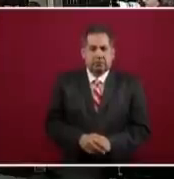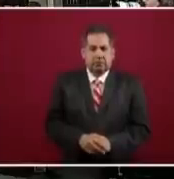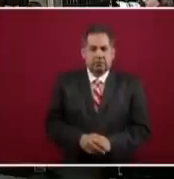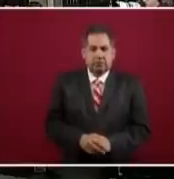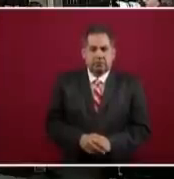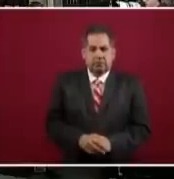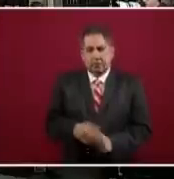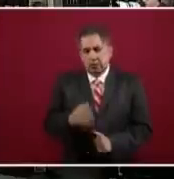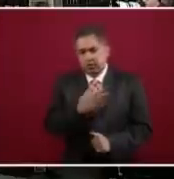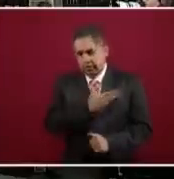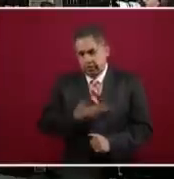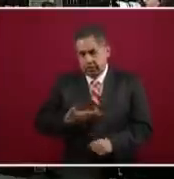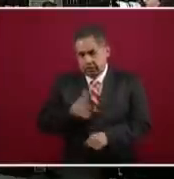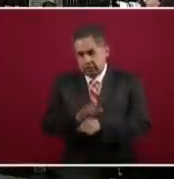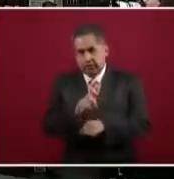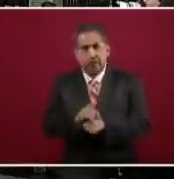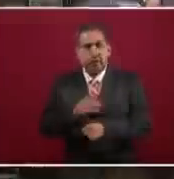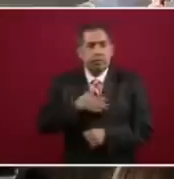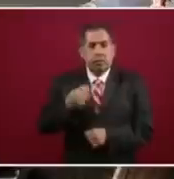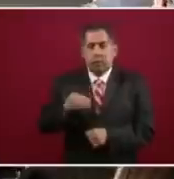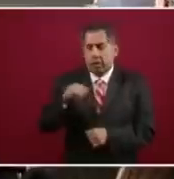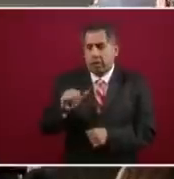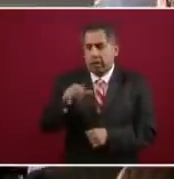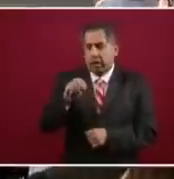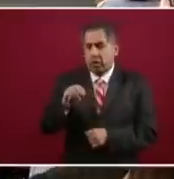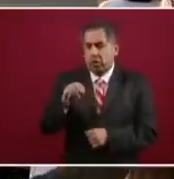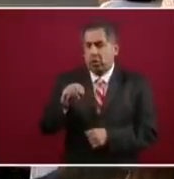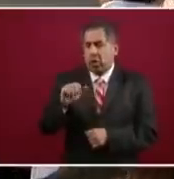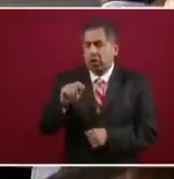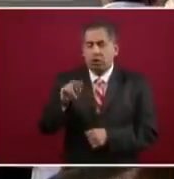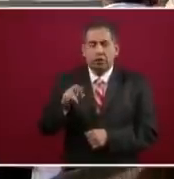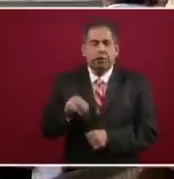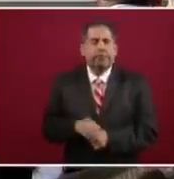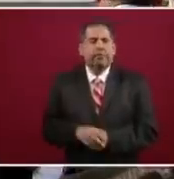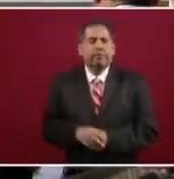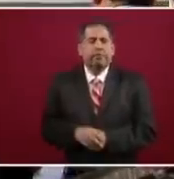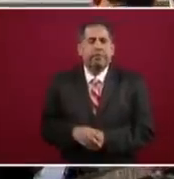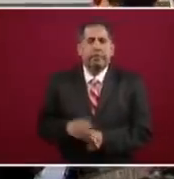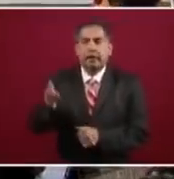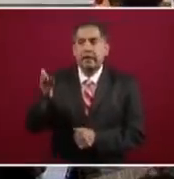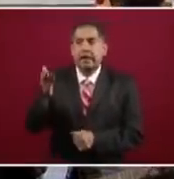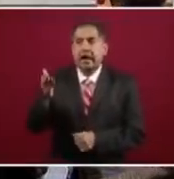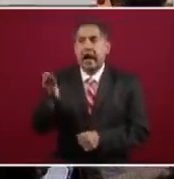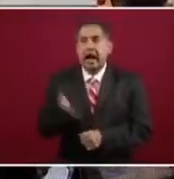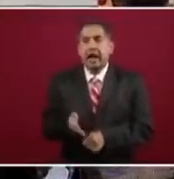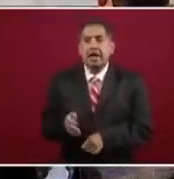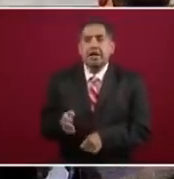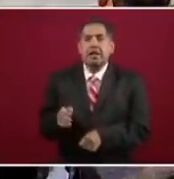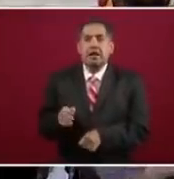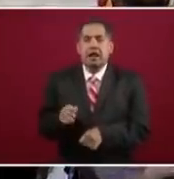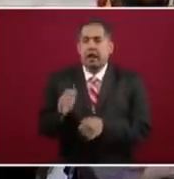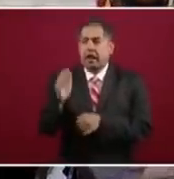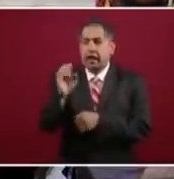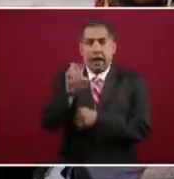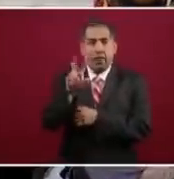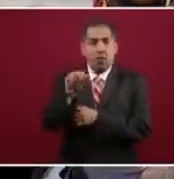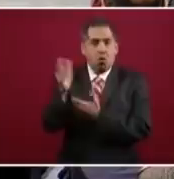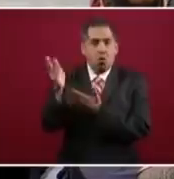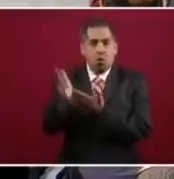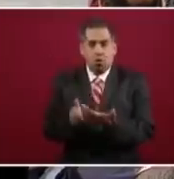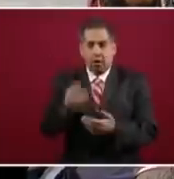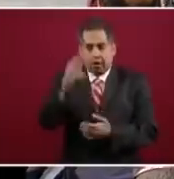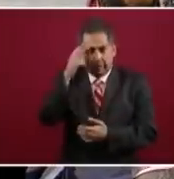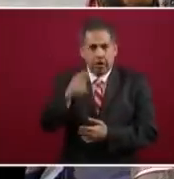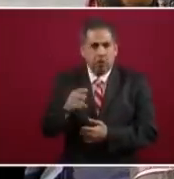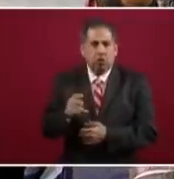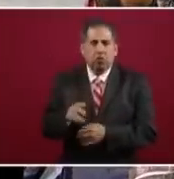pero si te buenos días marco antonio olvera del diario digital bajo palabra con la llegada de evo morales a territorio mexicano méxico marcó un